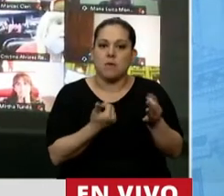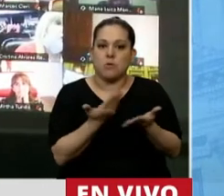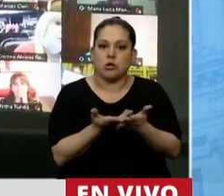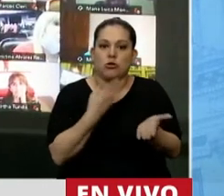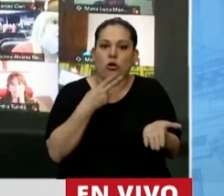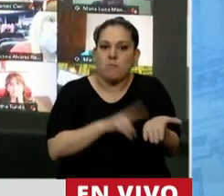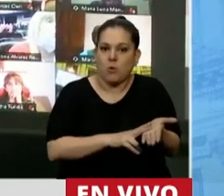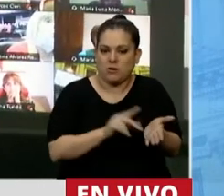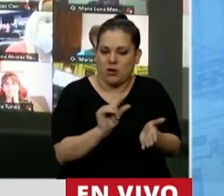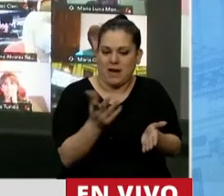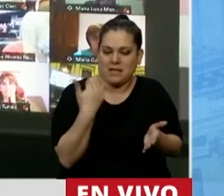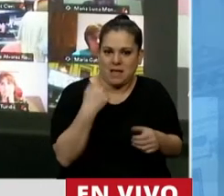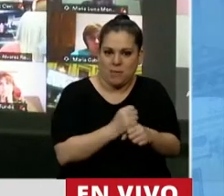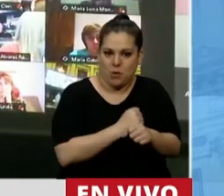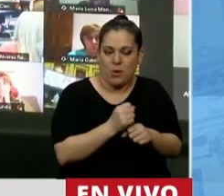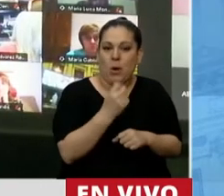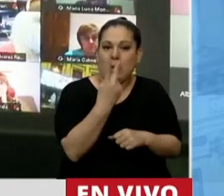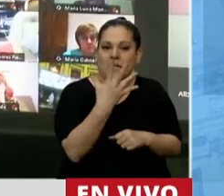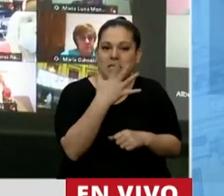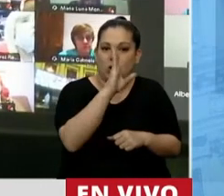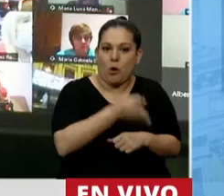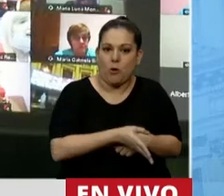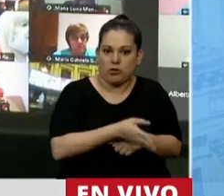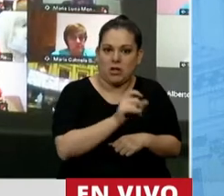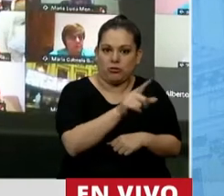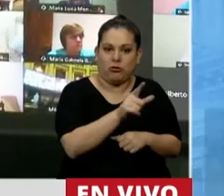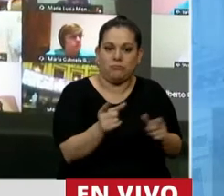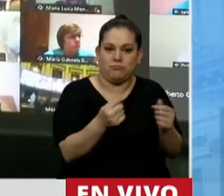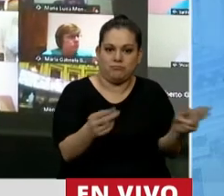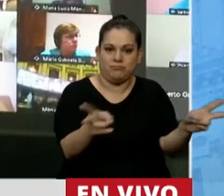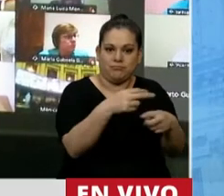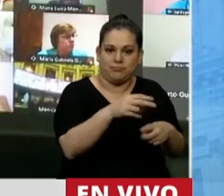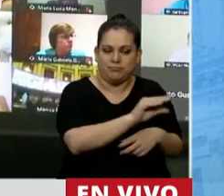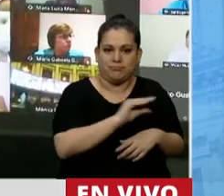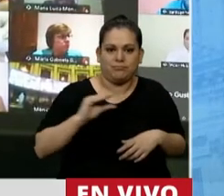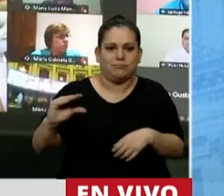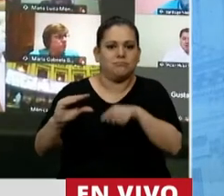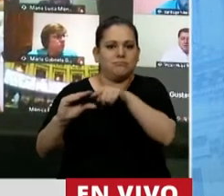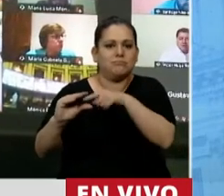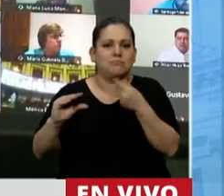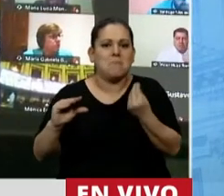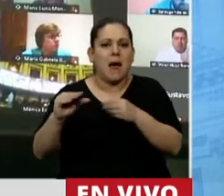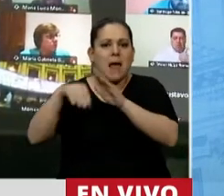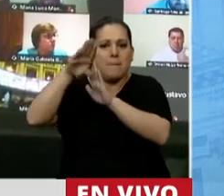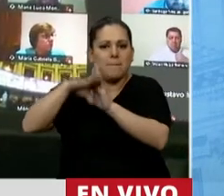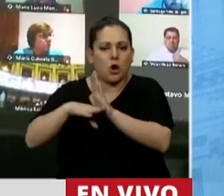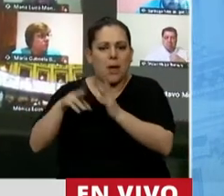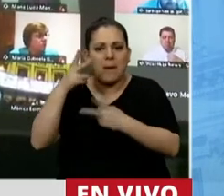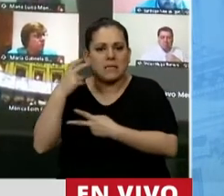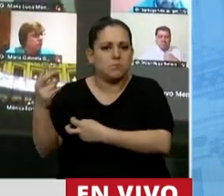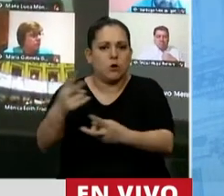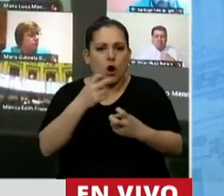aprobar, el 25% de lo recaudado, un cuarto, va a parar a programas de